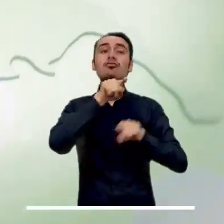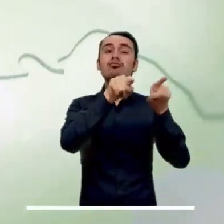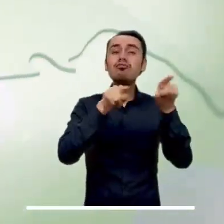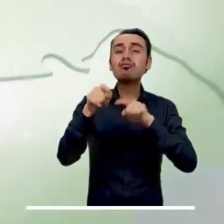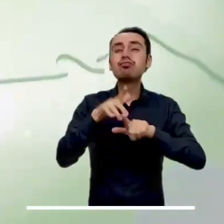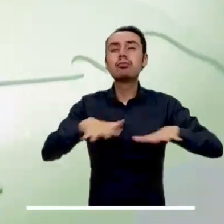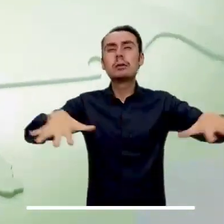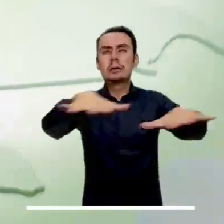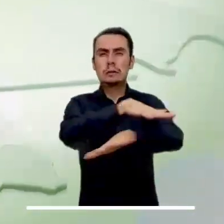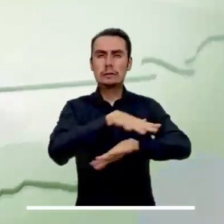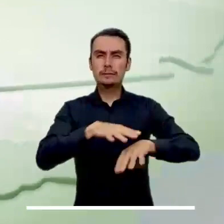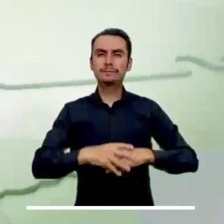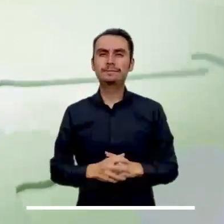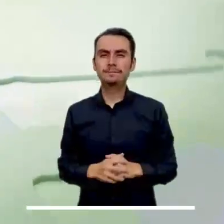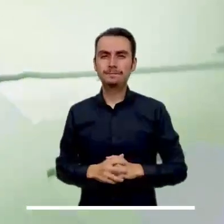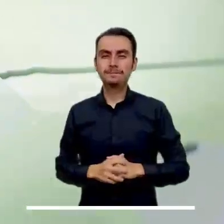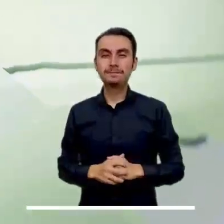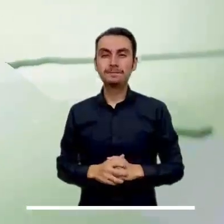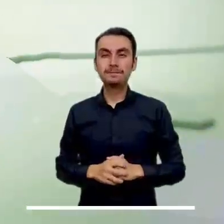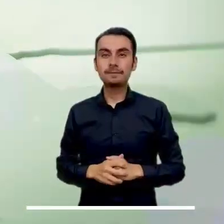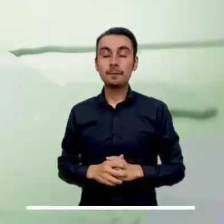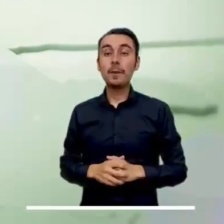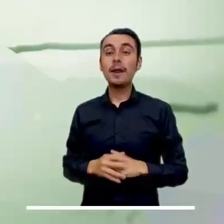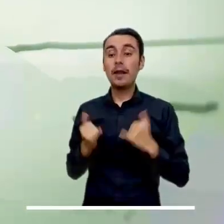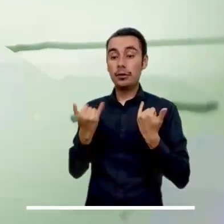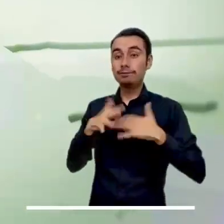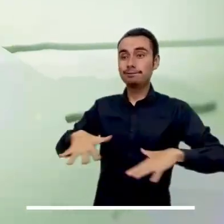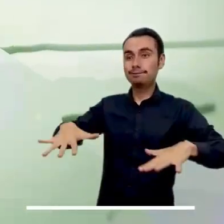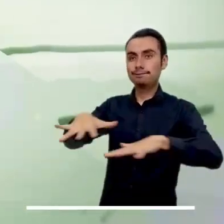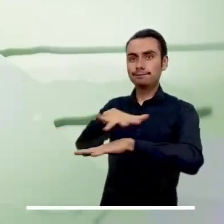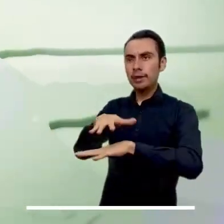se espera que predomine el tiempo seco en la zona.